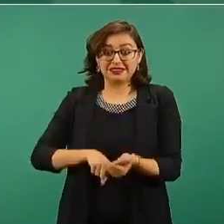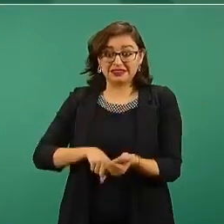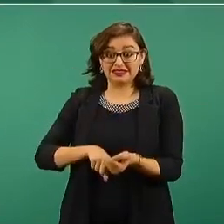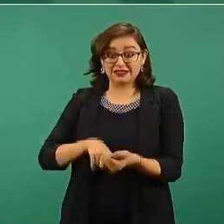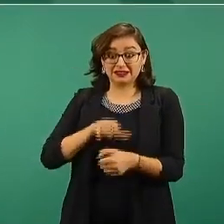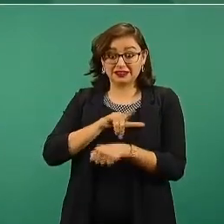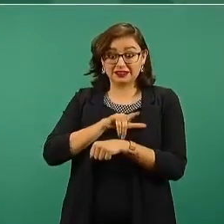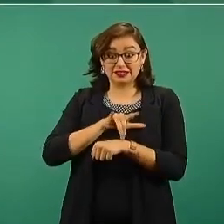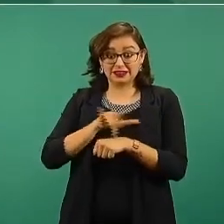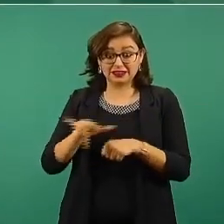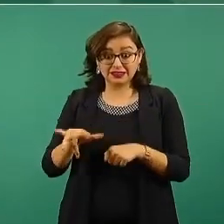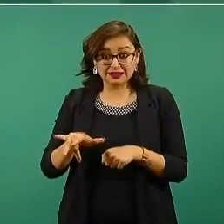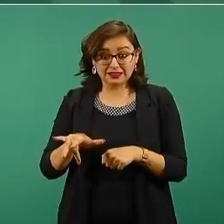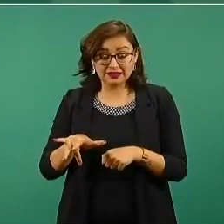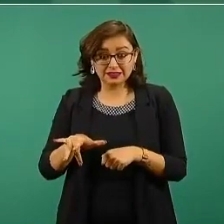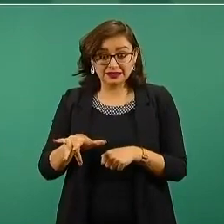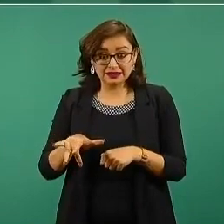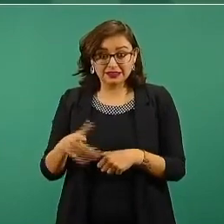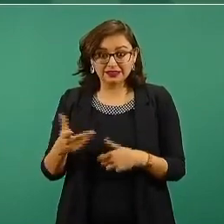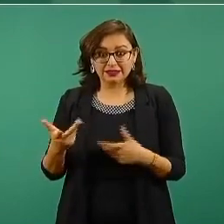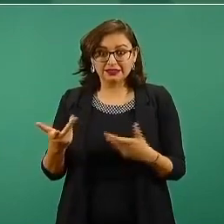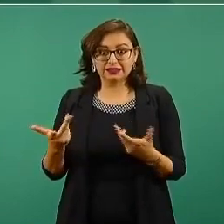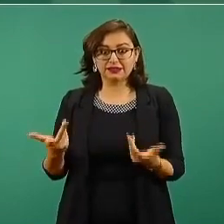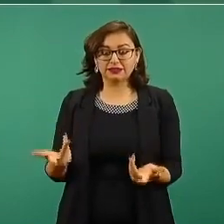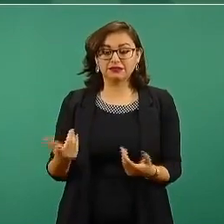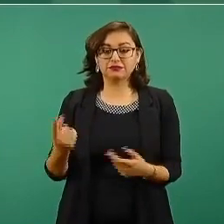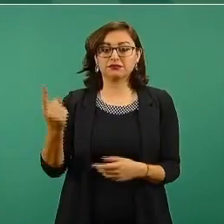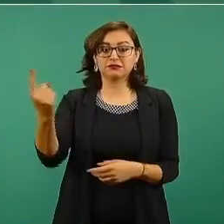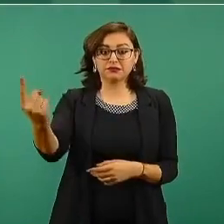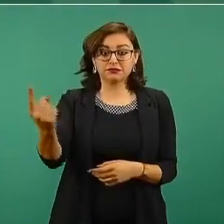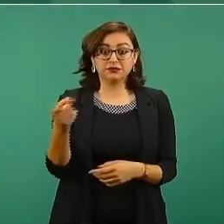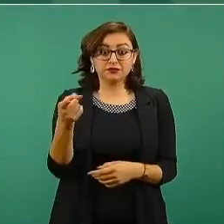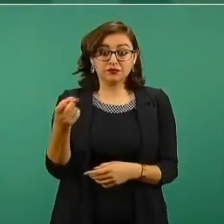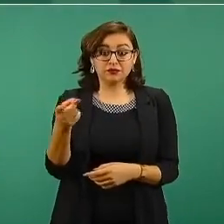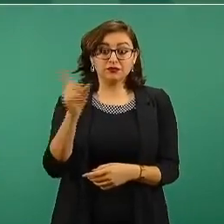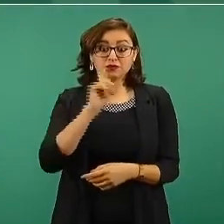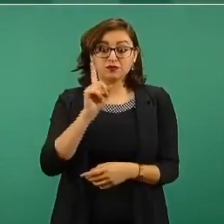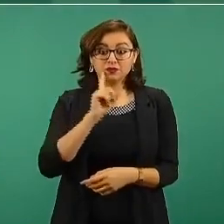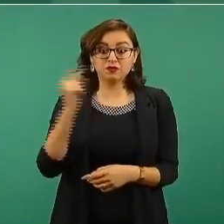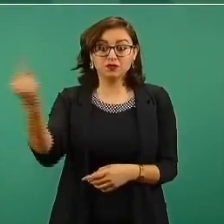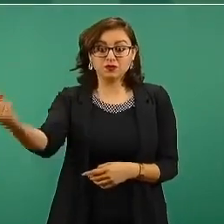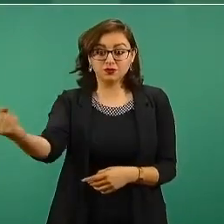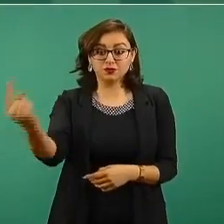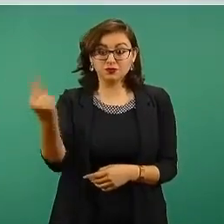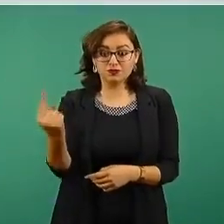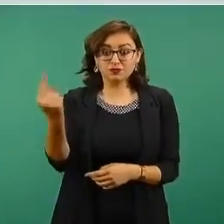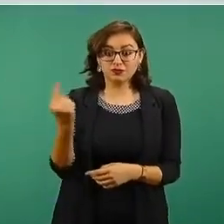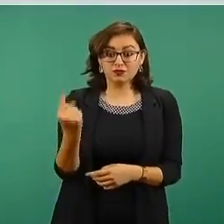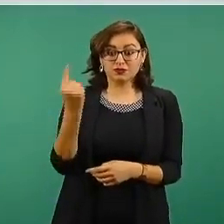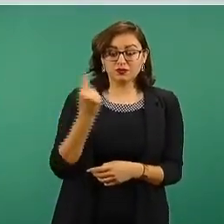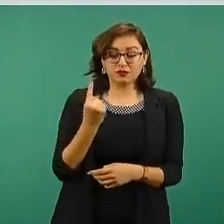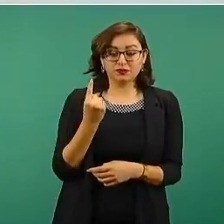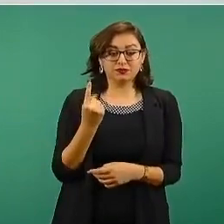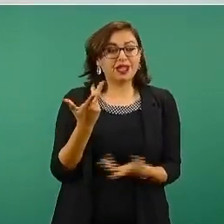Entonces, imagínense que la señora venga a felicitarme, ¿no?,